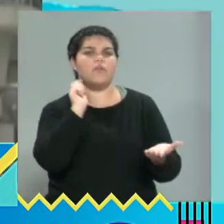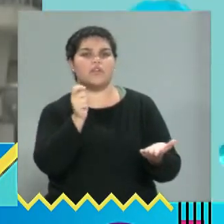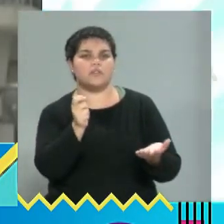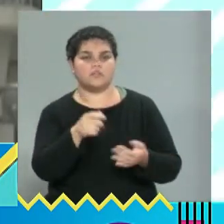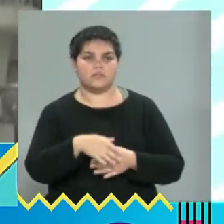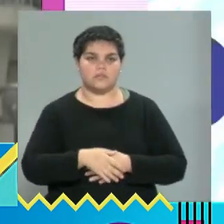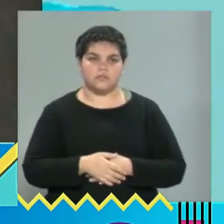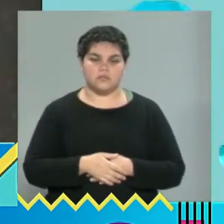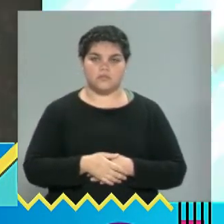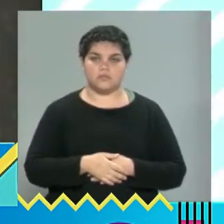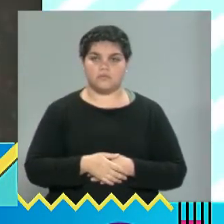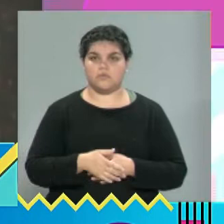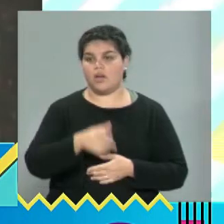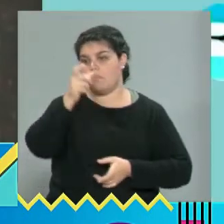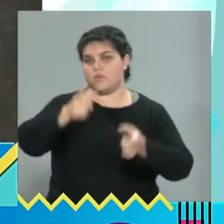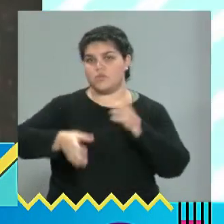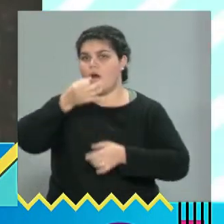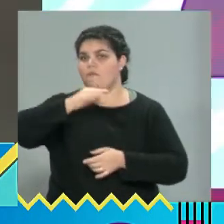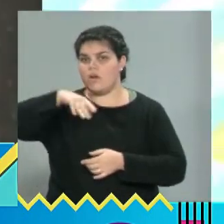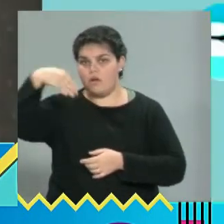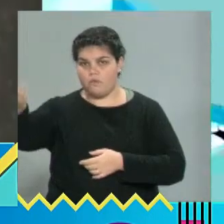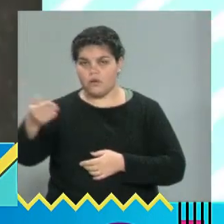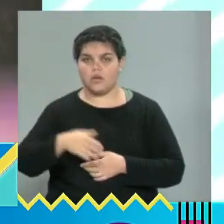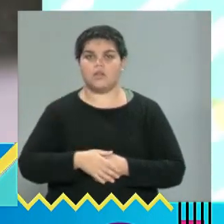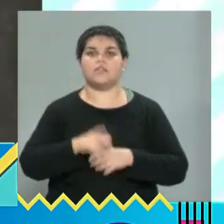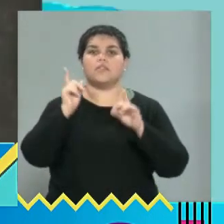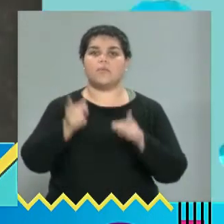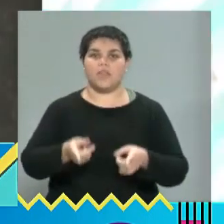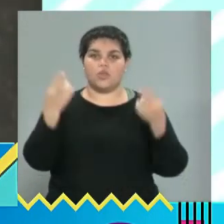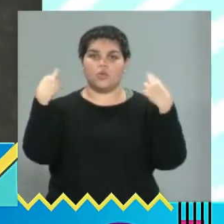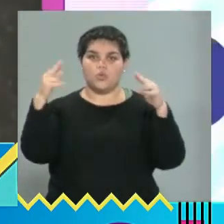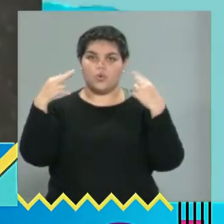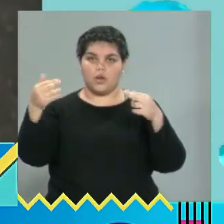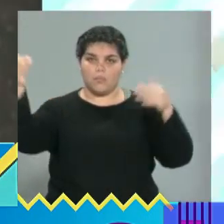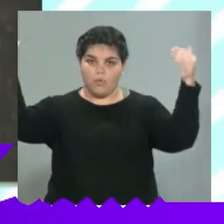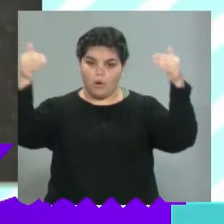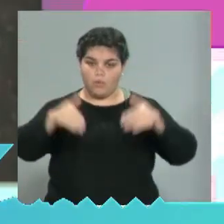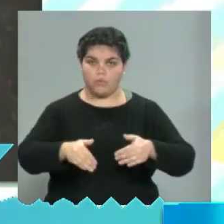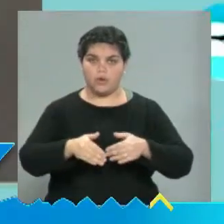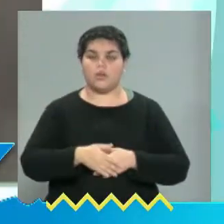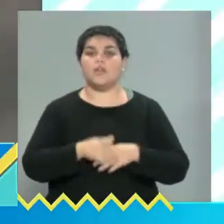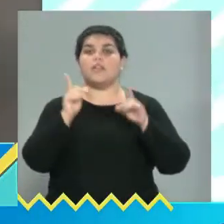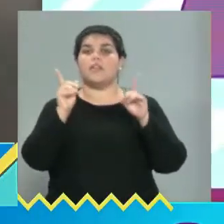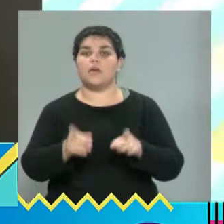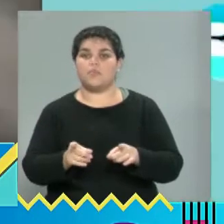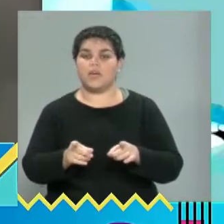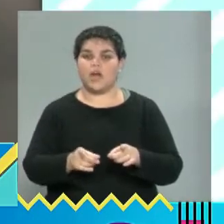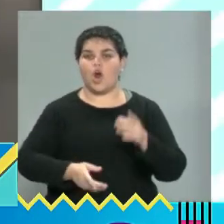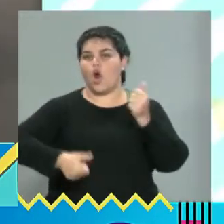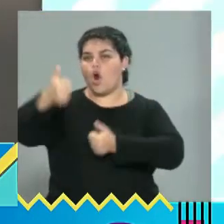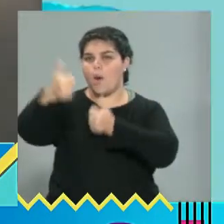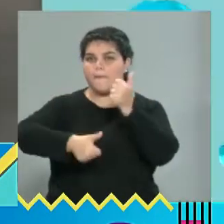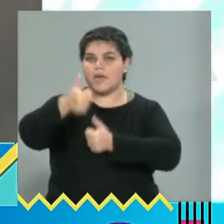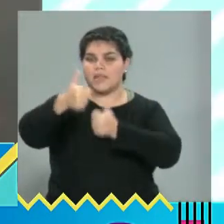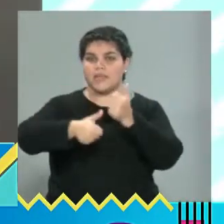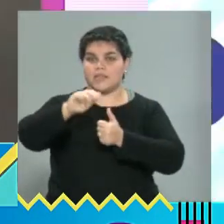A los que exportan, al turismo receptivo, a los que compiten contra productos importados, a la industria nacional